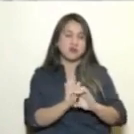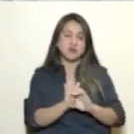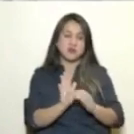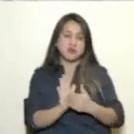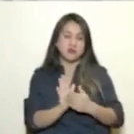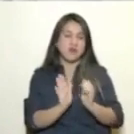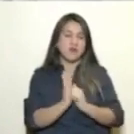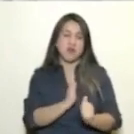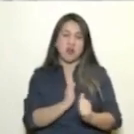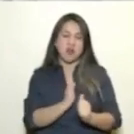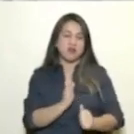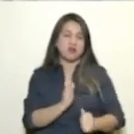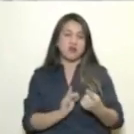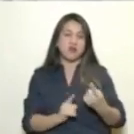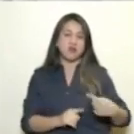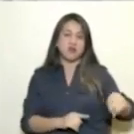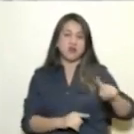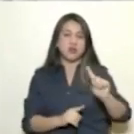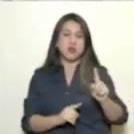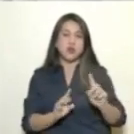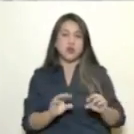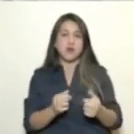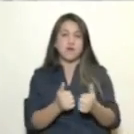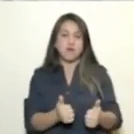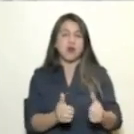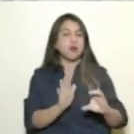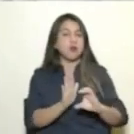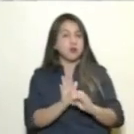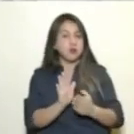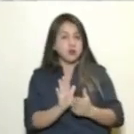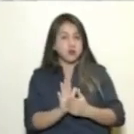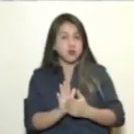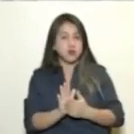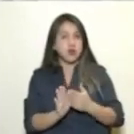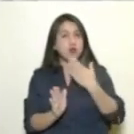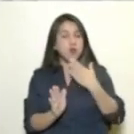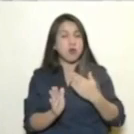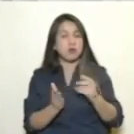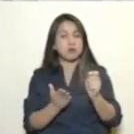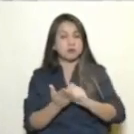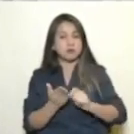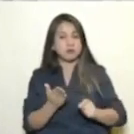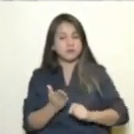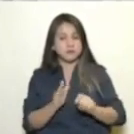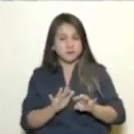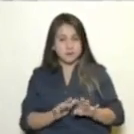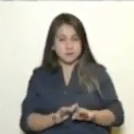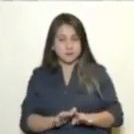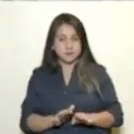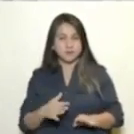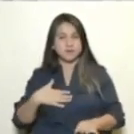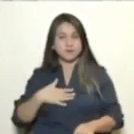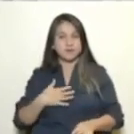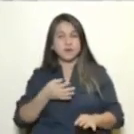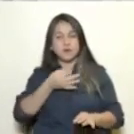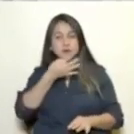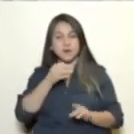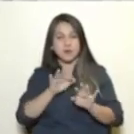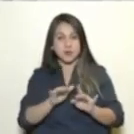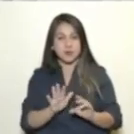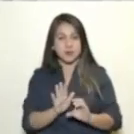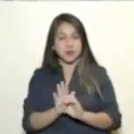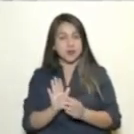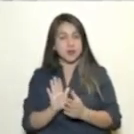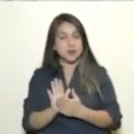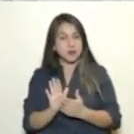Constitución. No es una buena Constitución cuando uno de sus redactores dice, quiero redactar una